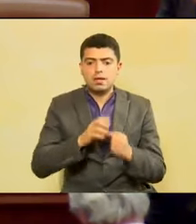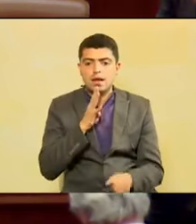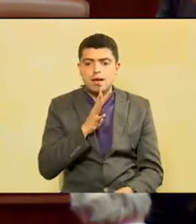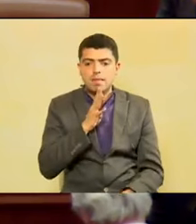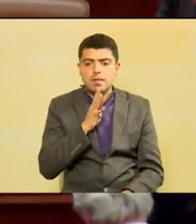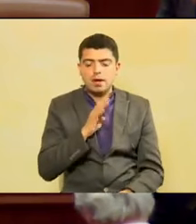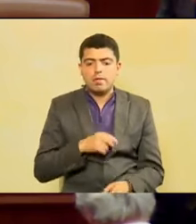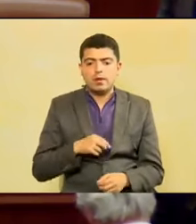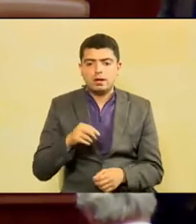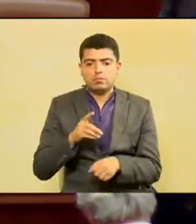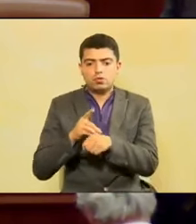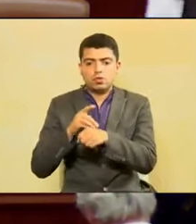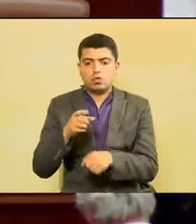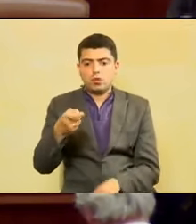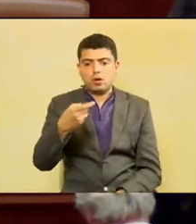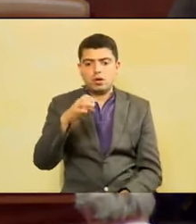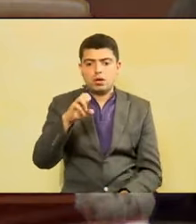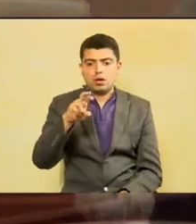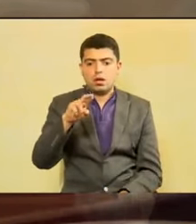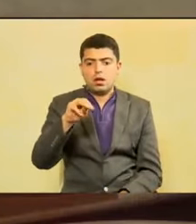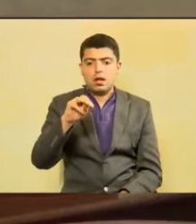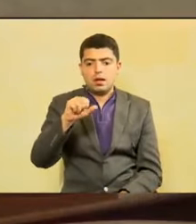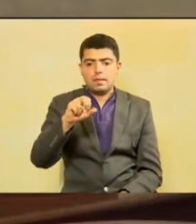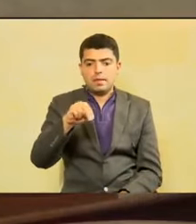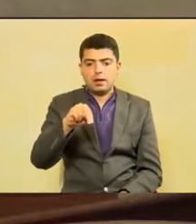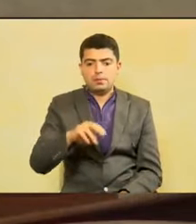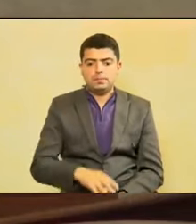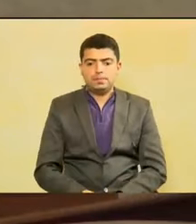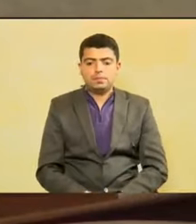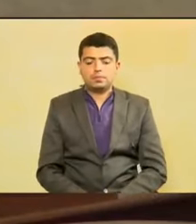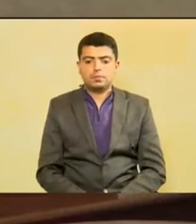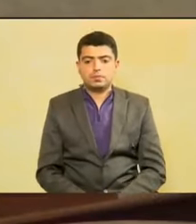Germán más que quiero doctora que me ponga cuidado